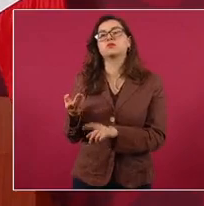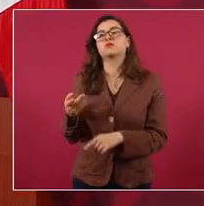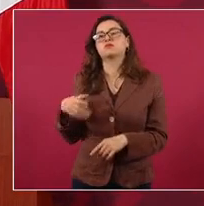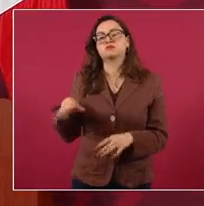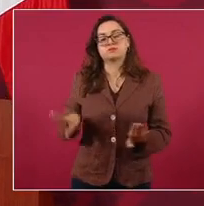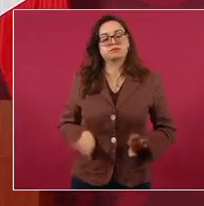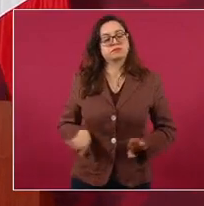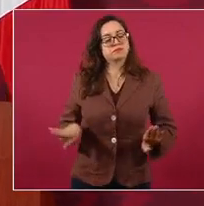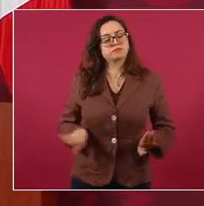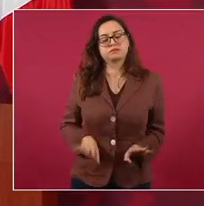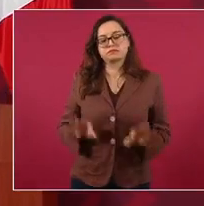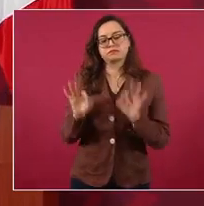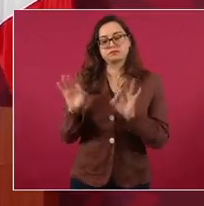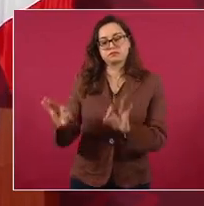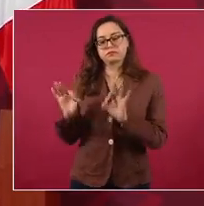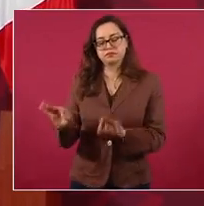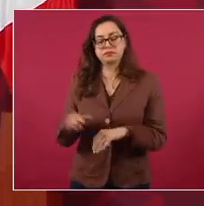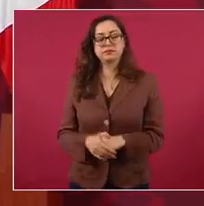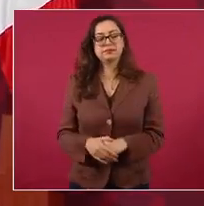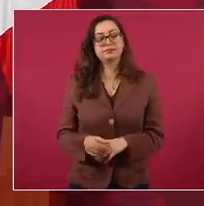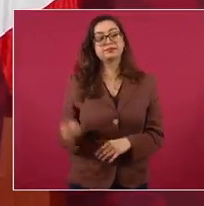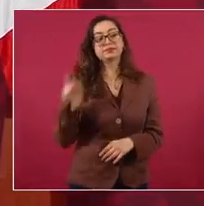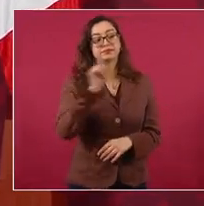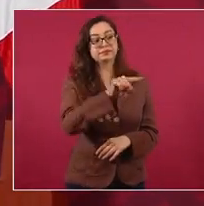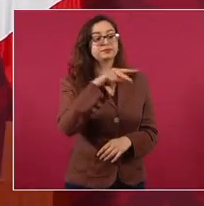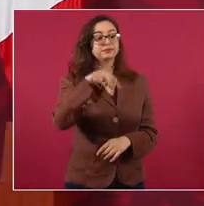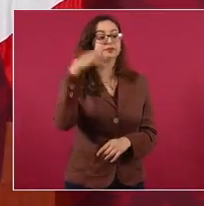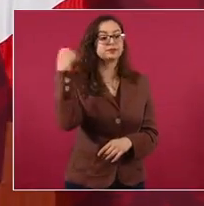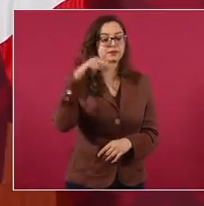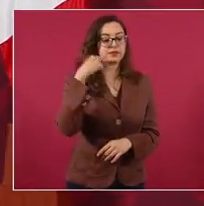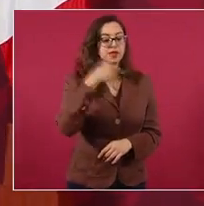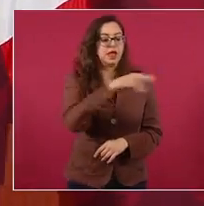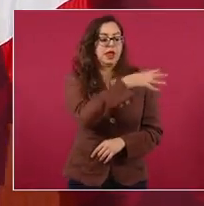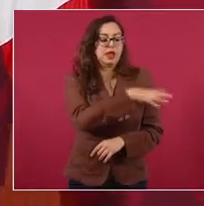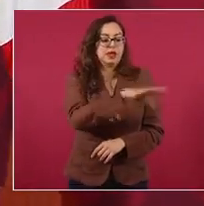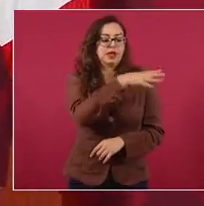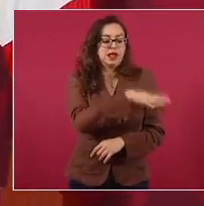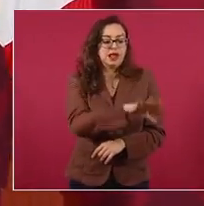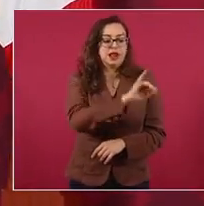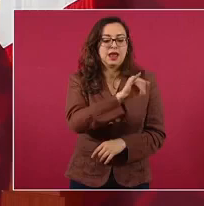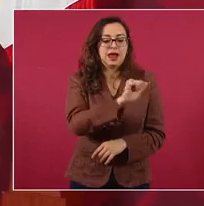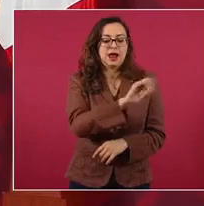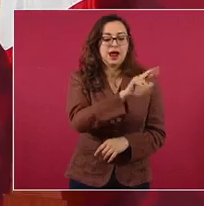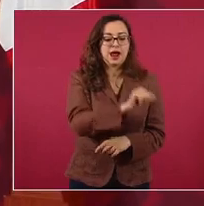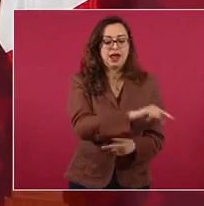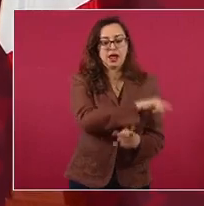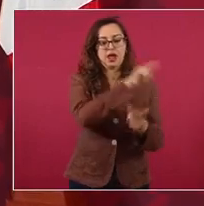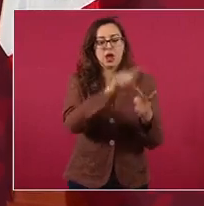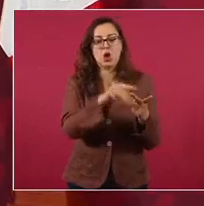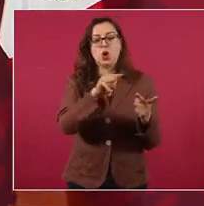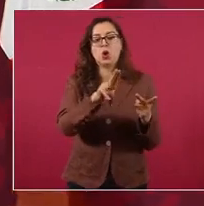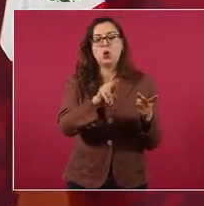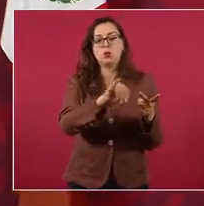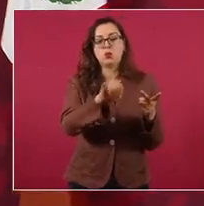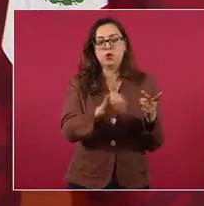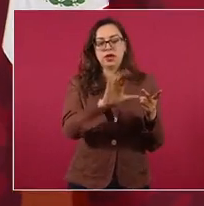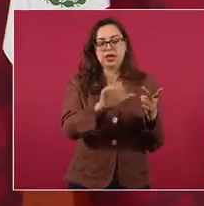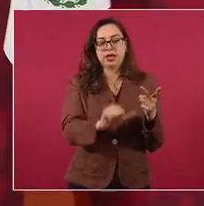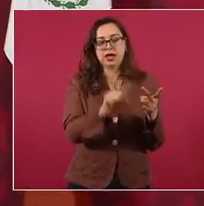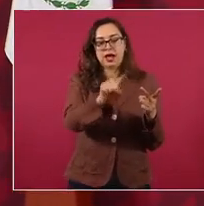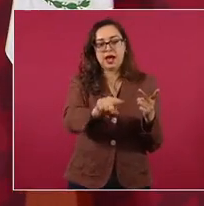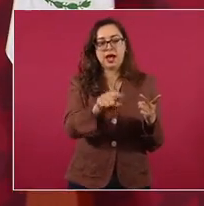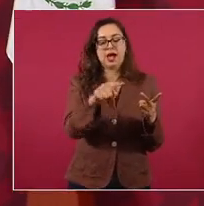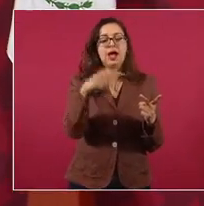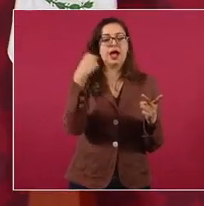Veracruz, estaba el general Mújica en Tabasco y Salvador Alvarado en Yucatán, y